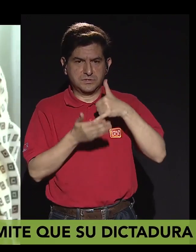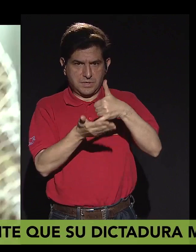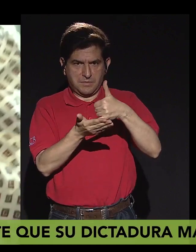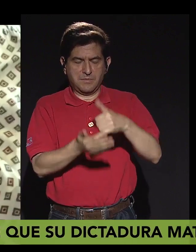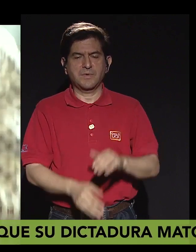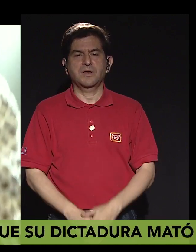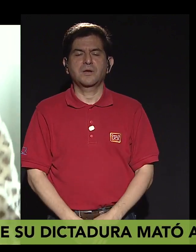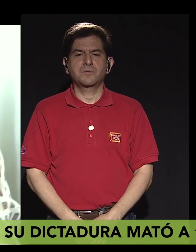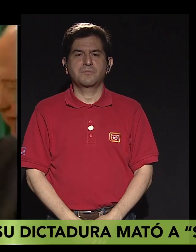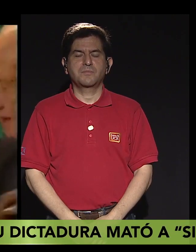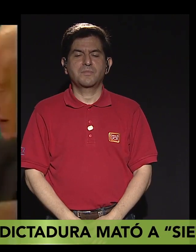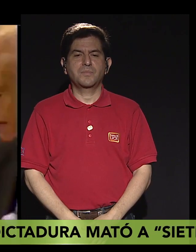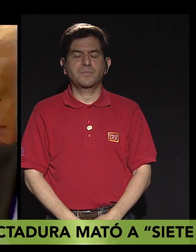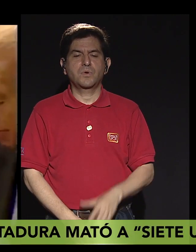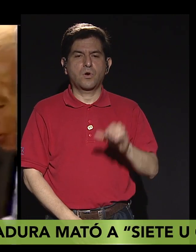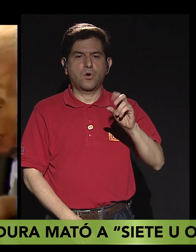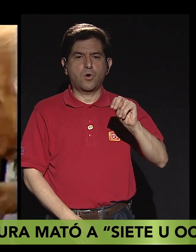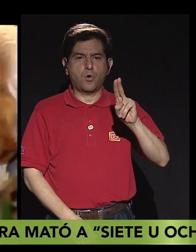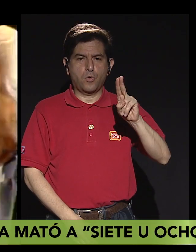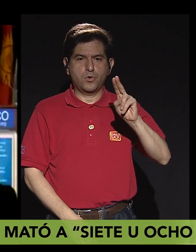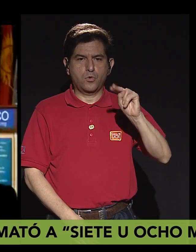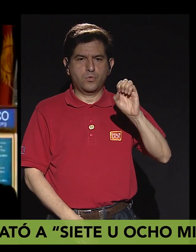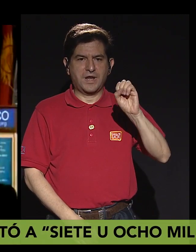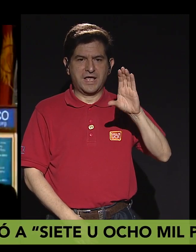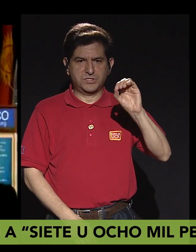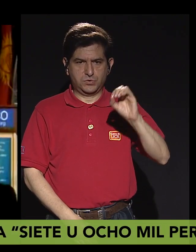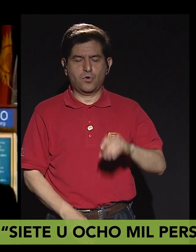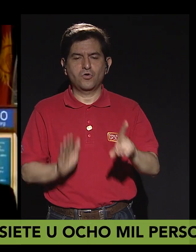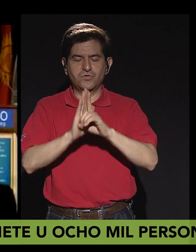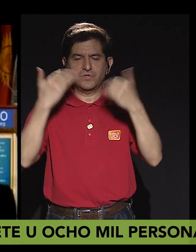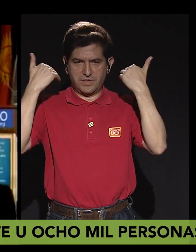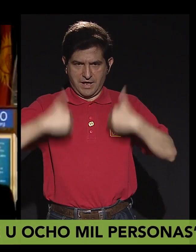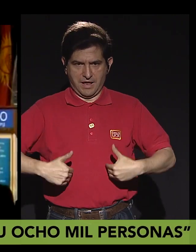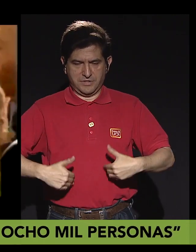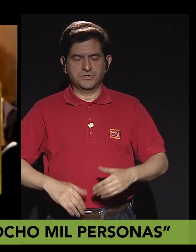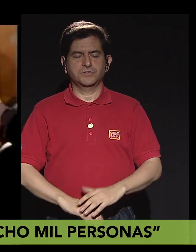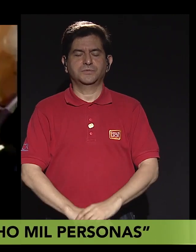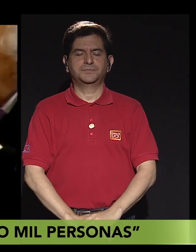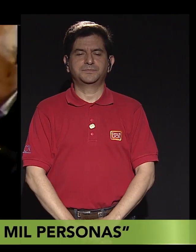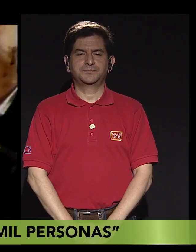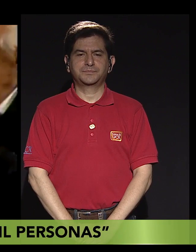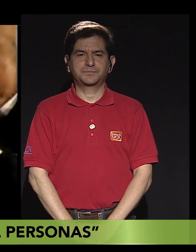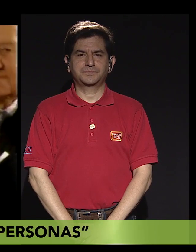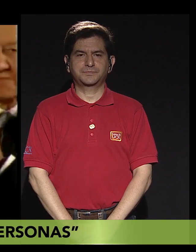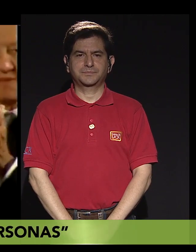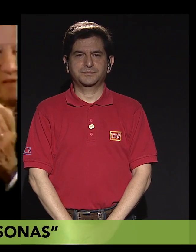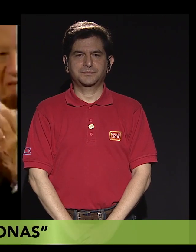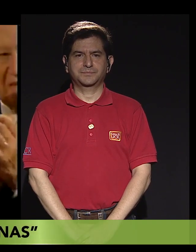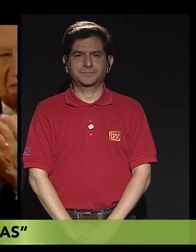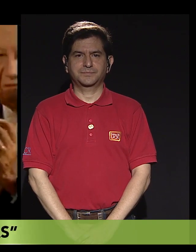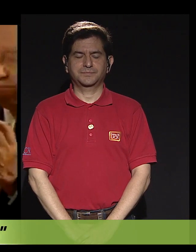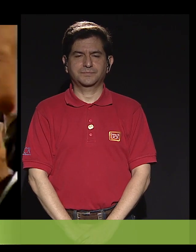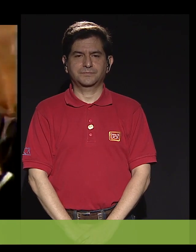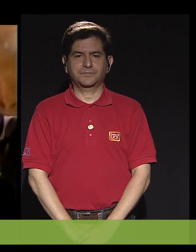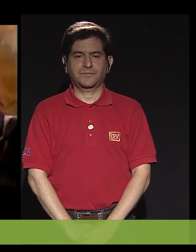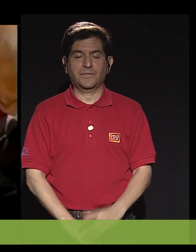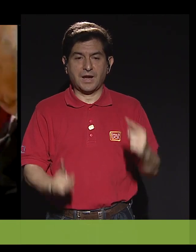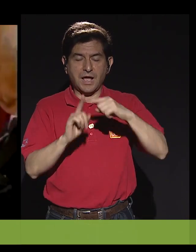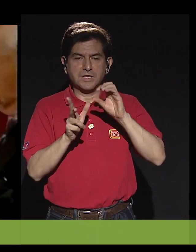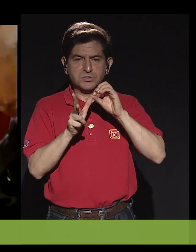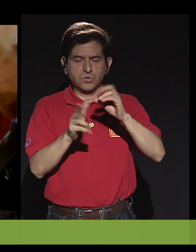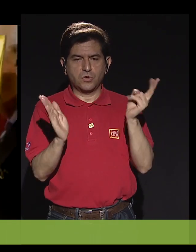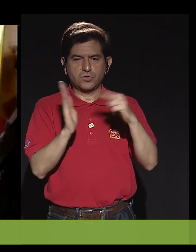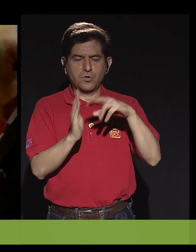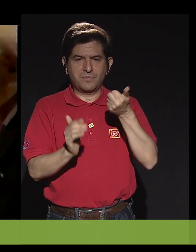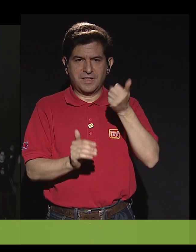fueron galardonadas con el premio Félix Houphouët-Boigny por Derechos Humanos, otorgados por la UNESCO.